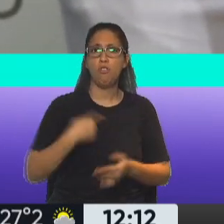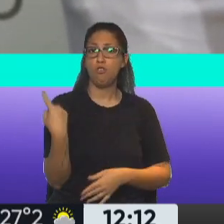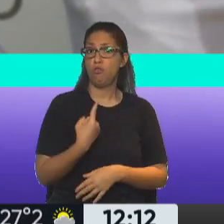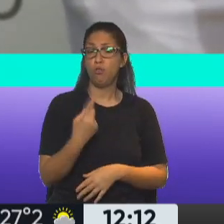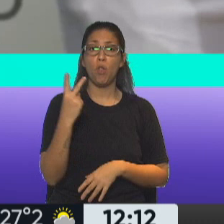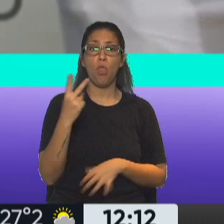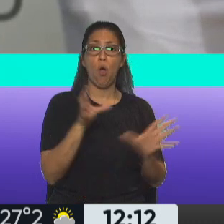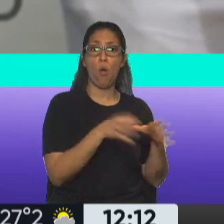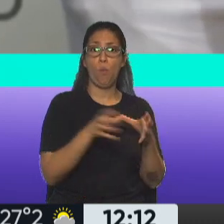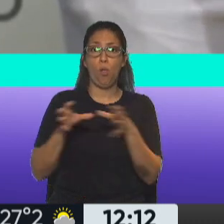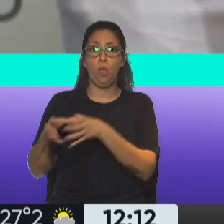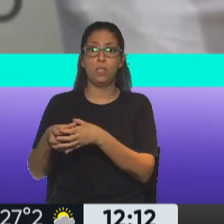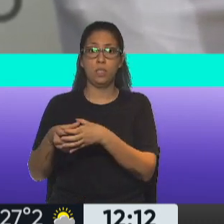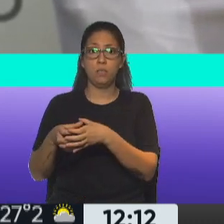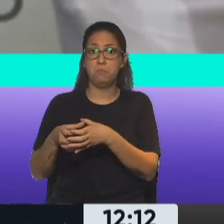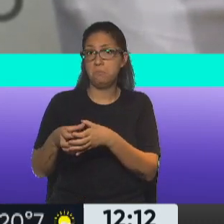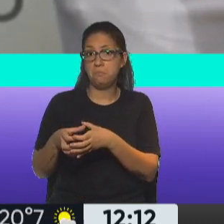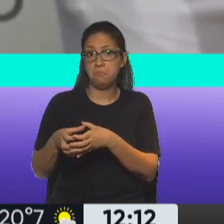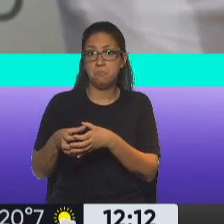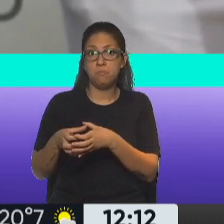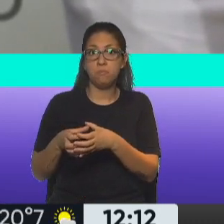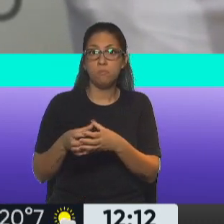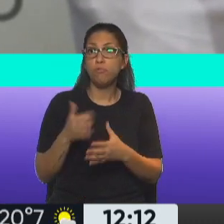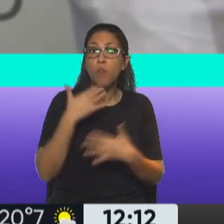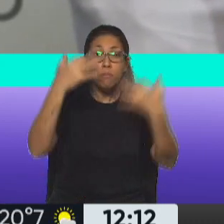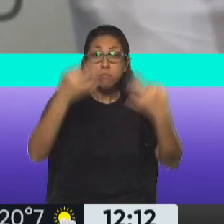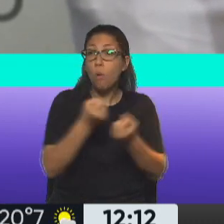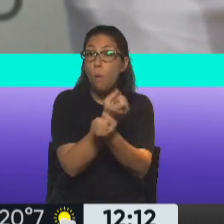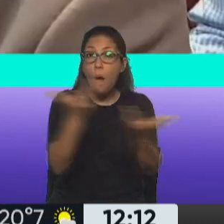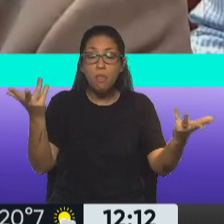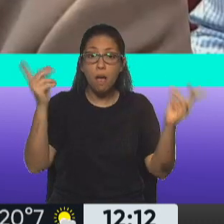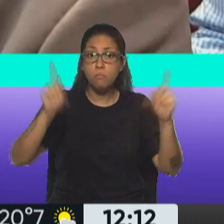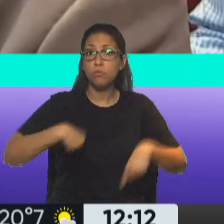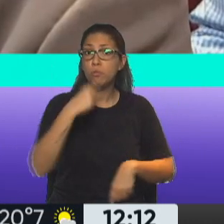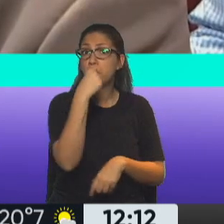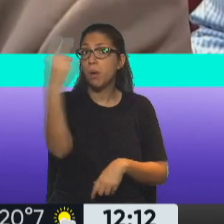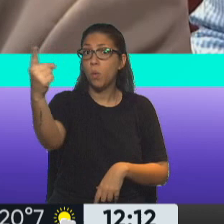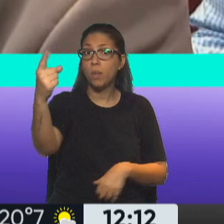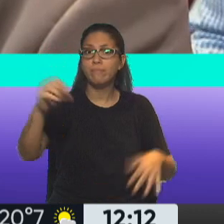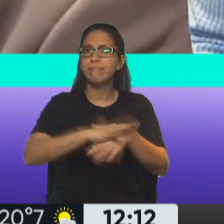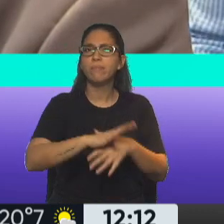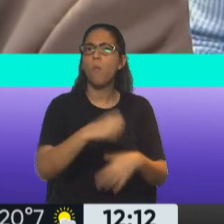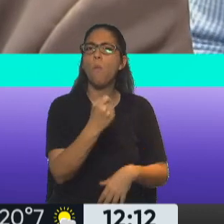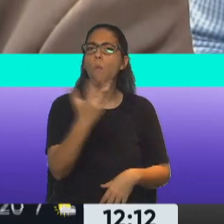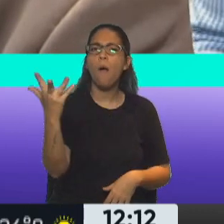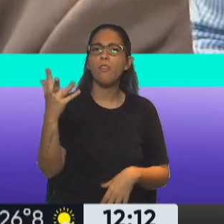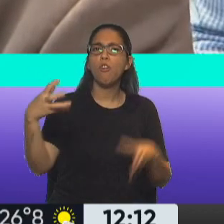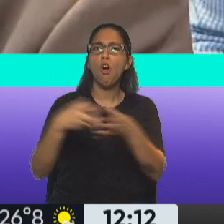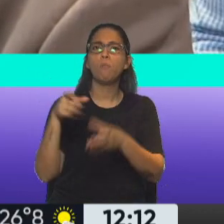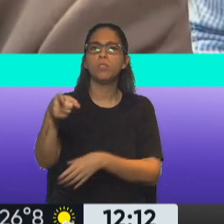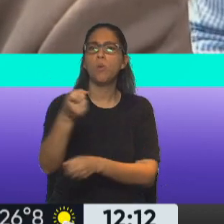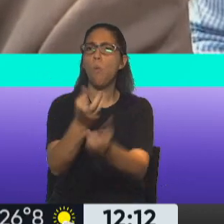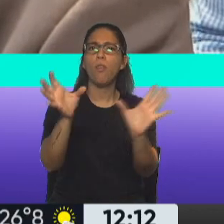bloques, pero la verdad yo no sabía bien cuántos tenían y hoy mandé a preguntar exactamente cuántos tiene la